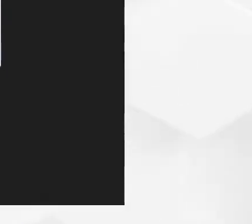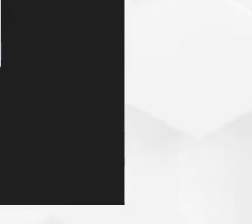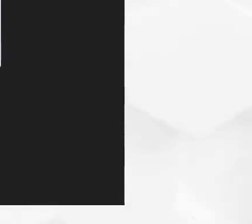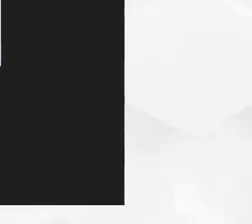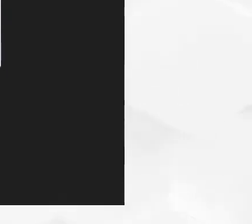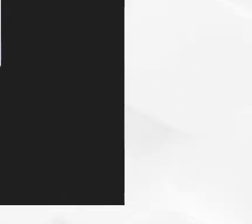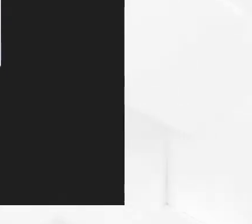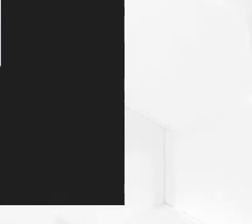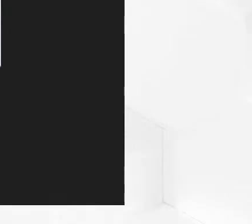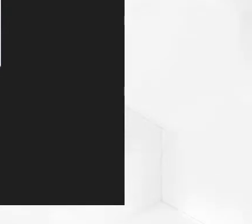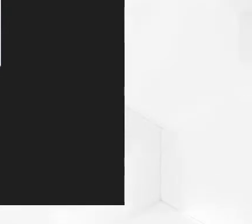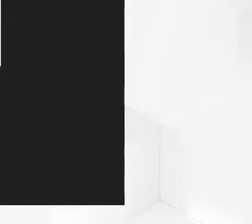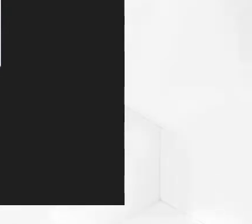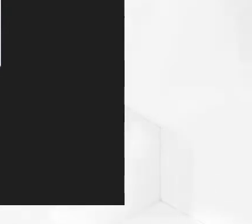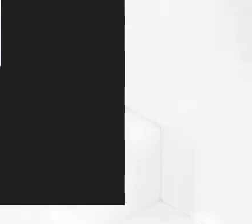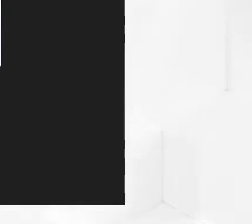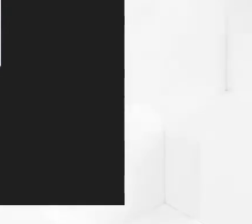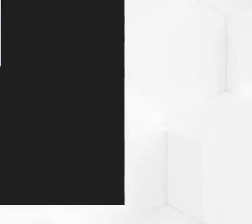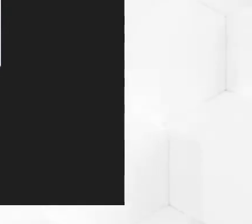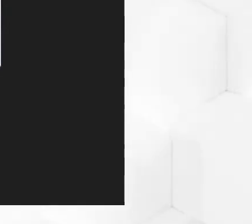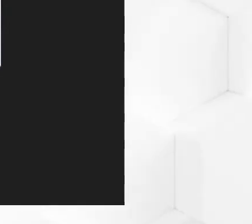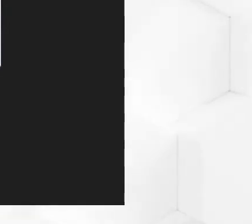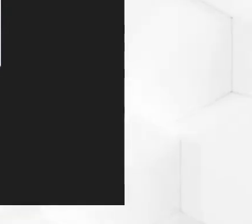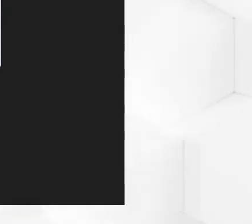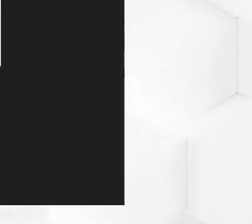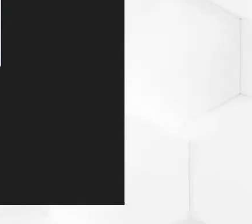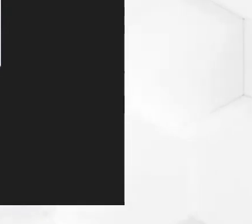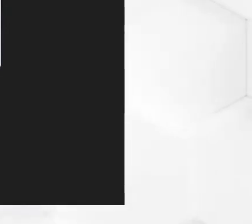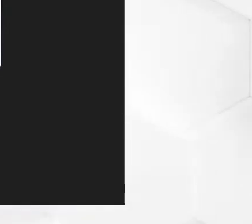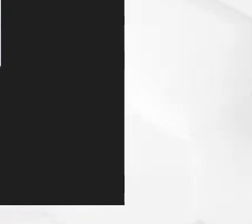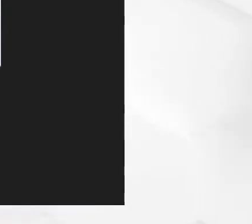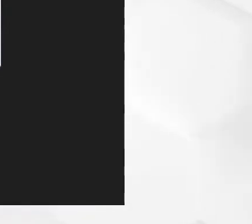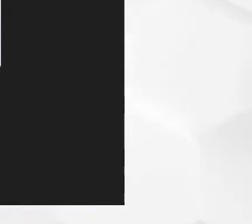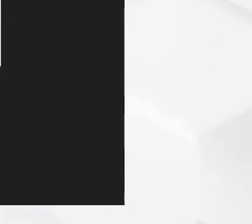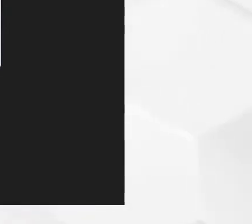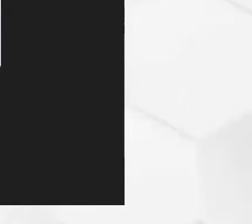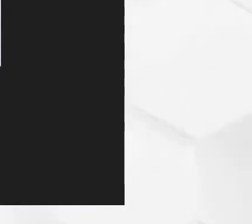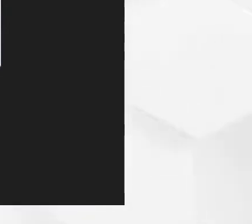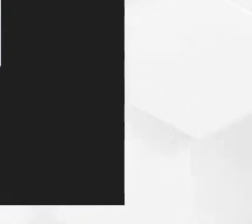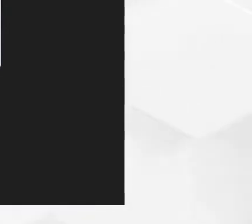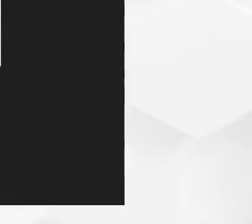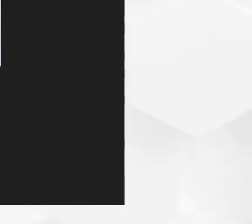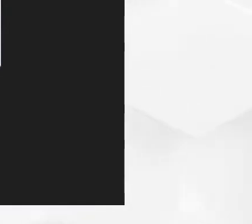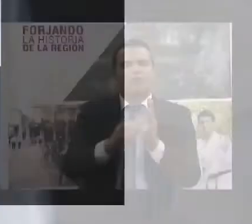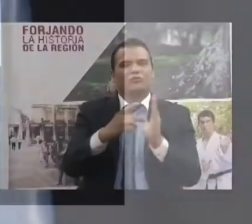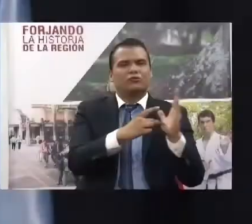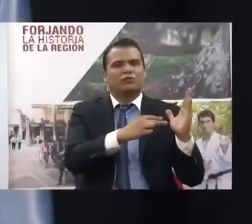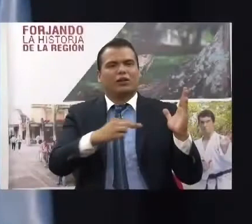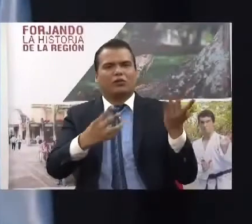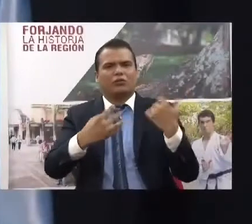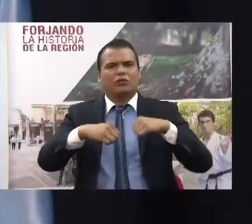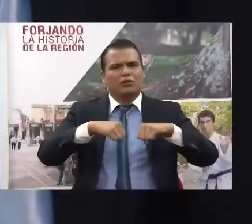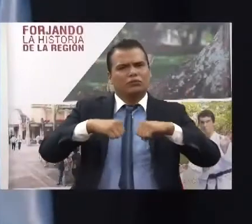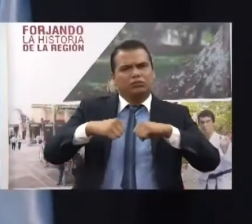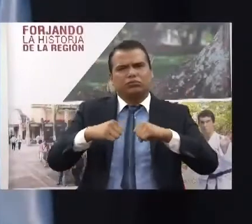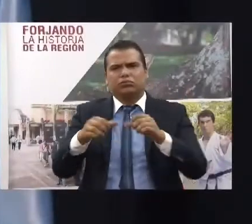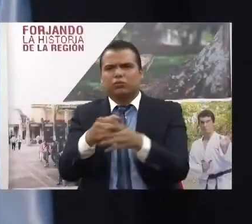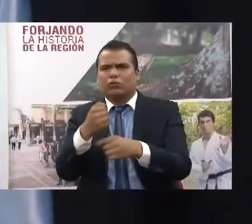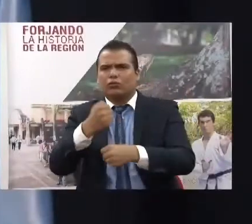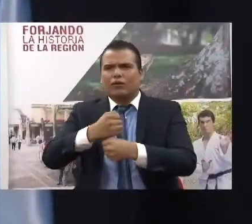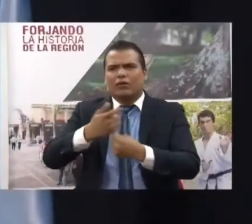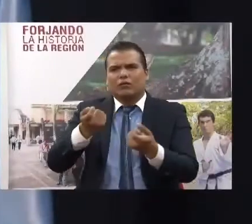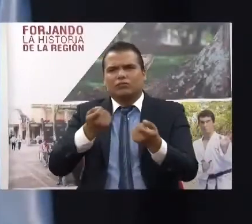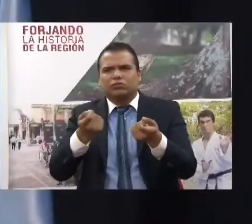Del norte del Cauca, en la Facultad de Ciencias de la Administración, en el programa académico de Tecnología en Gestión del Talento Humano, Luz Karime